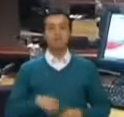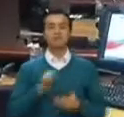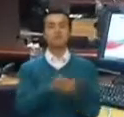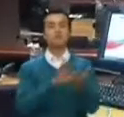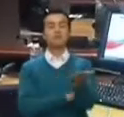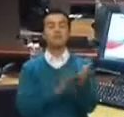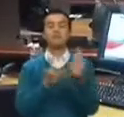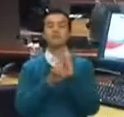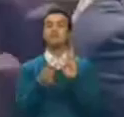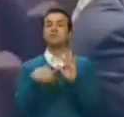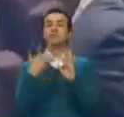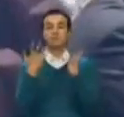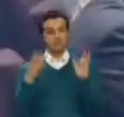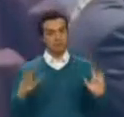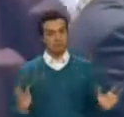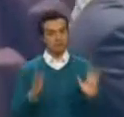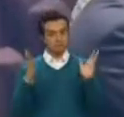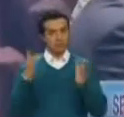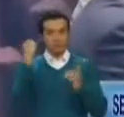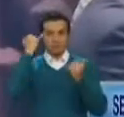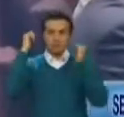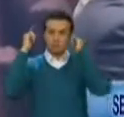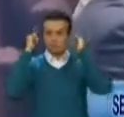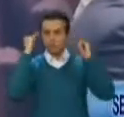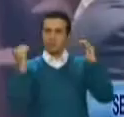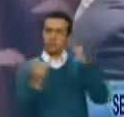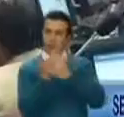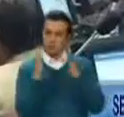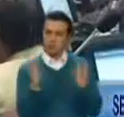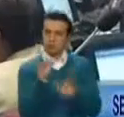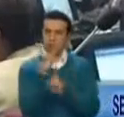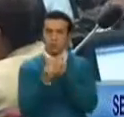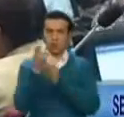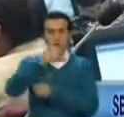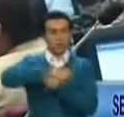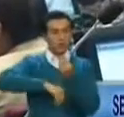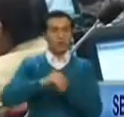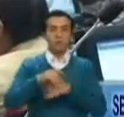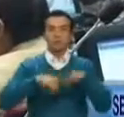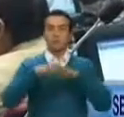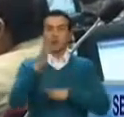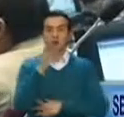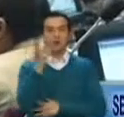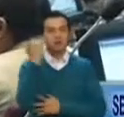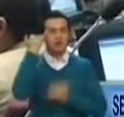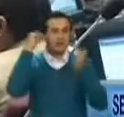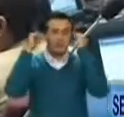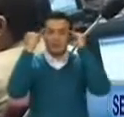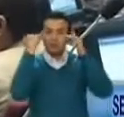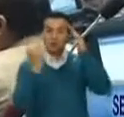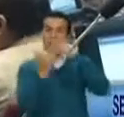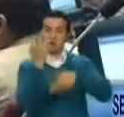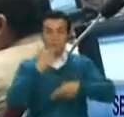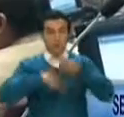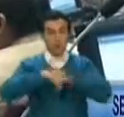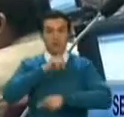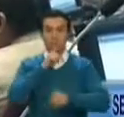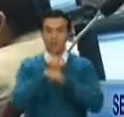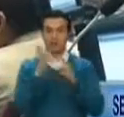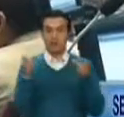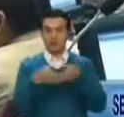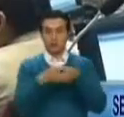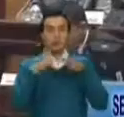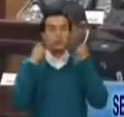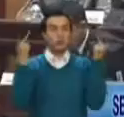El proyecto de ley pretende estimular, mediante incentivos para la inversión privada, la generación de un mayor número de emprendimientos con base a las